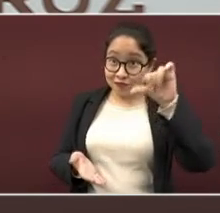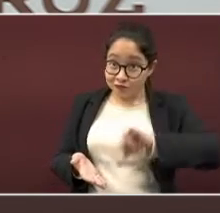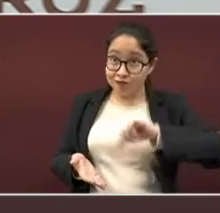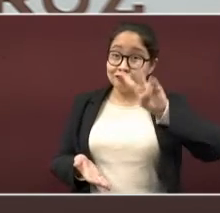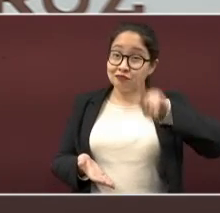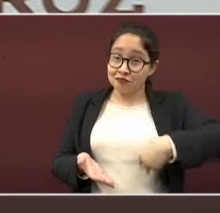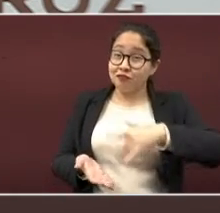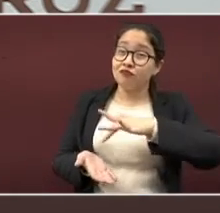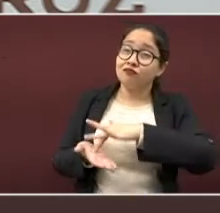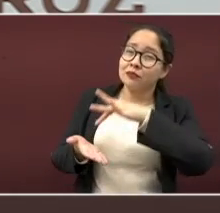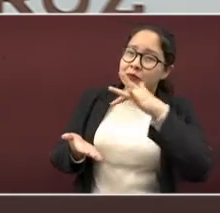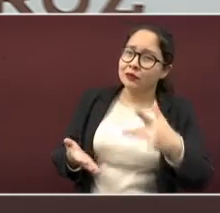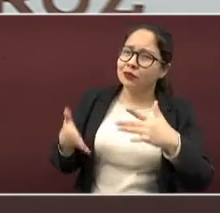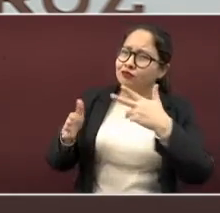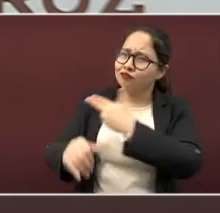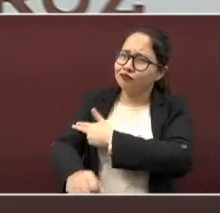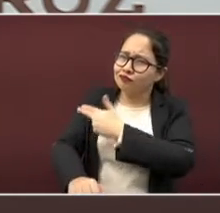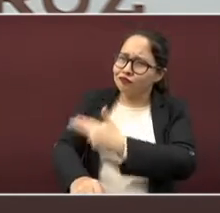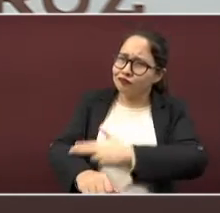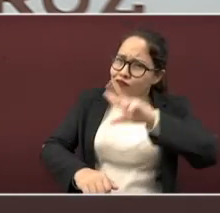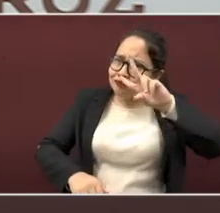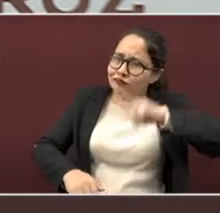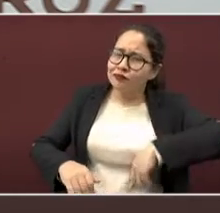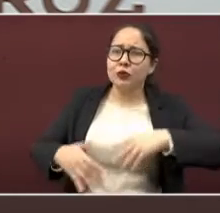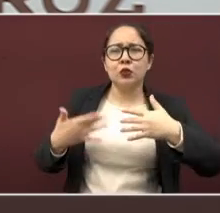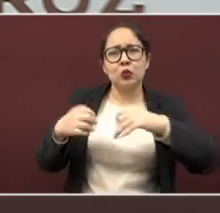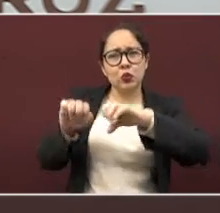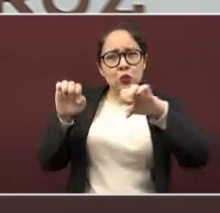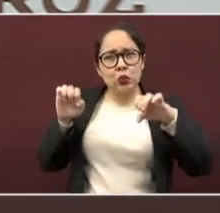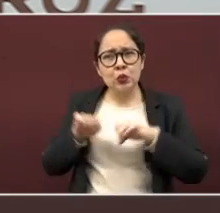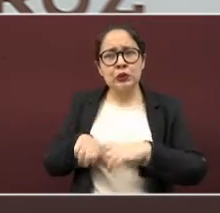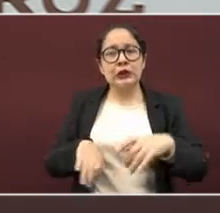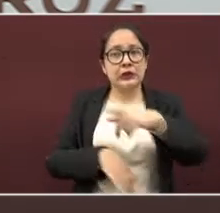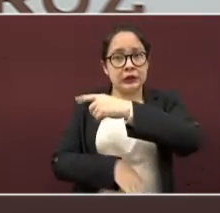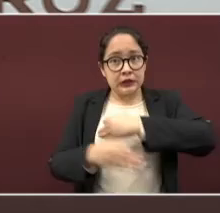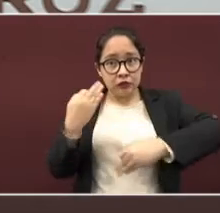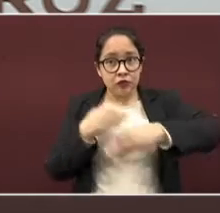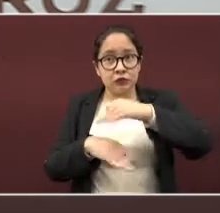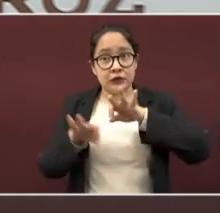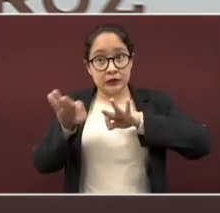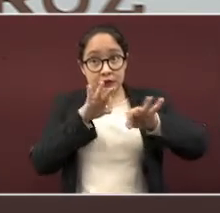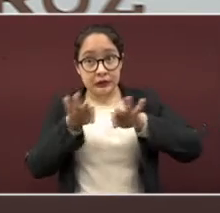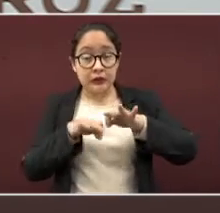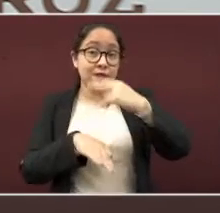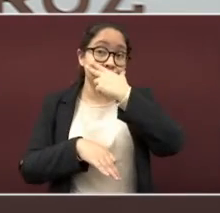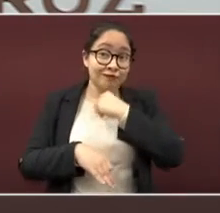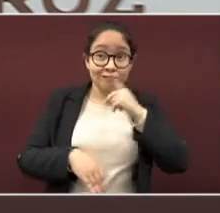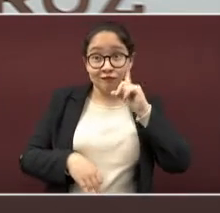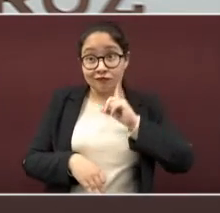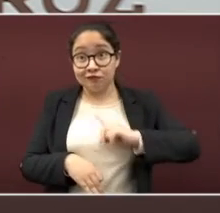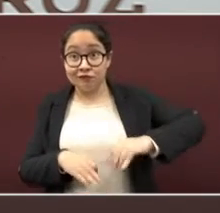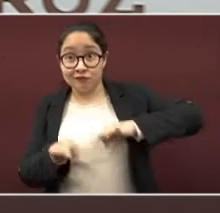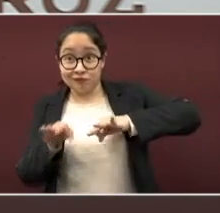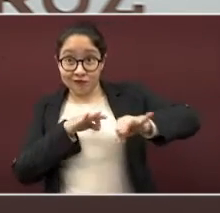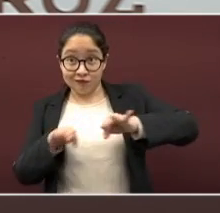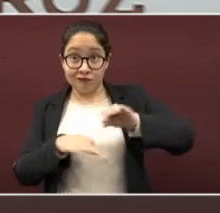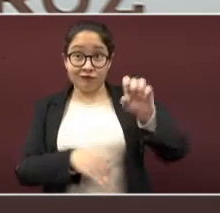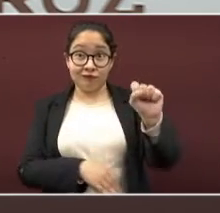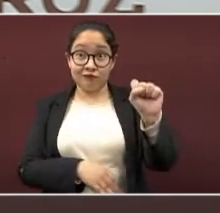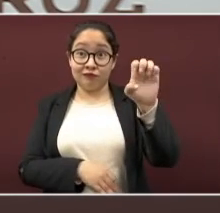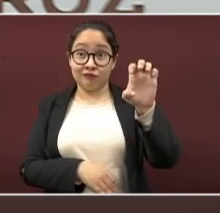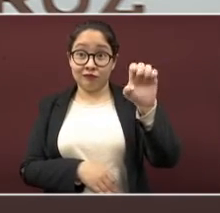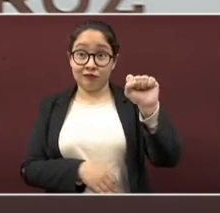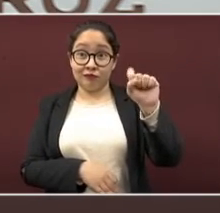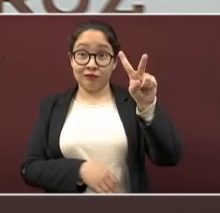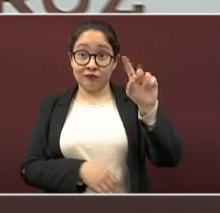sinceramente el trabajo del gran equipo de epidemiólogos y epidemiólogas de scheffer por otro